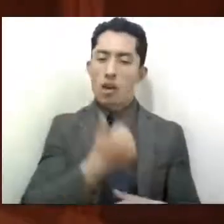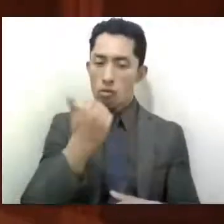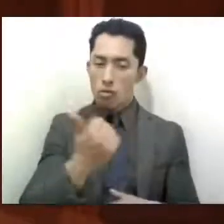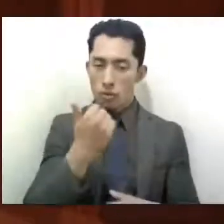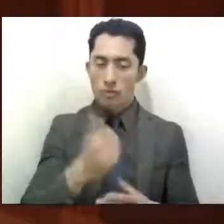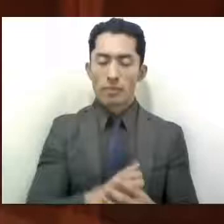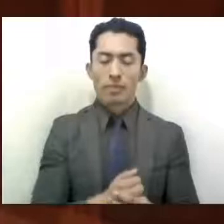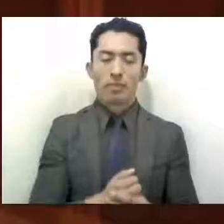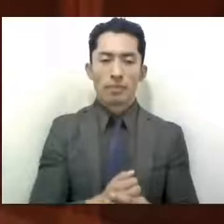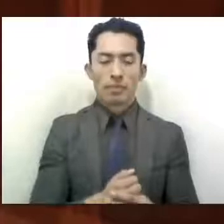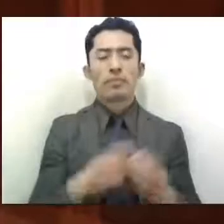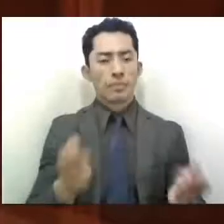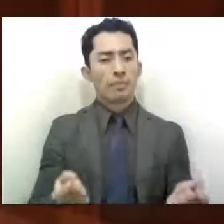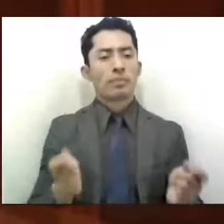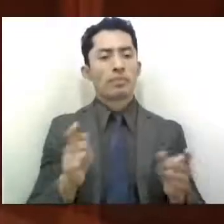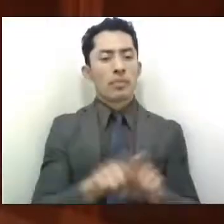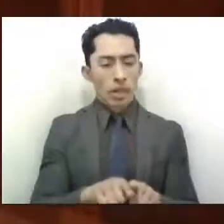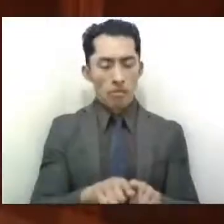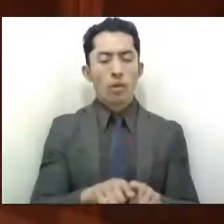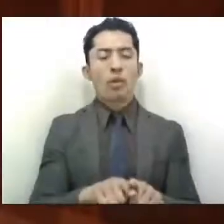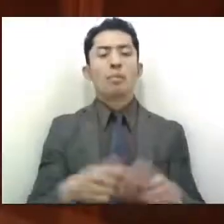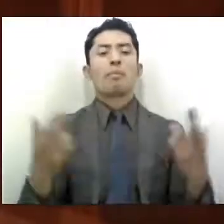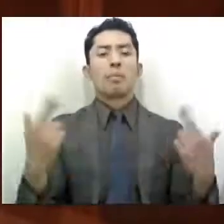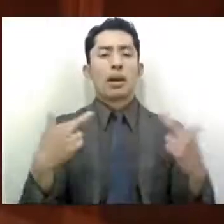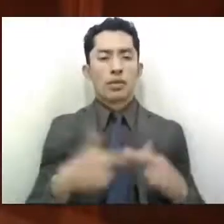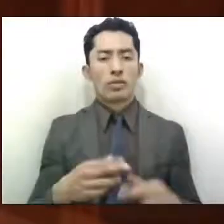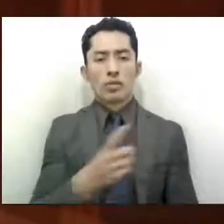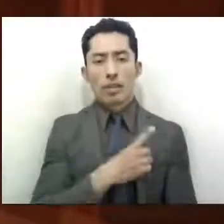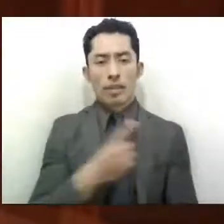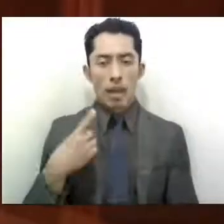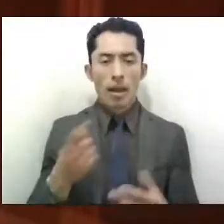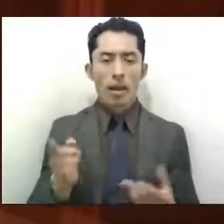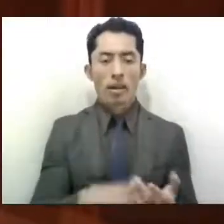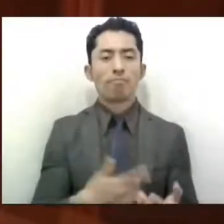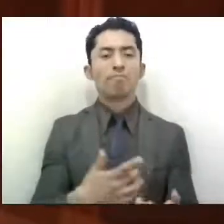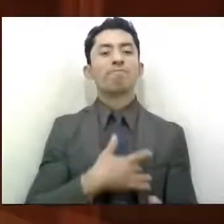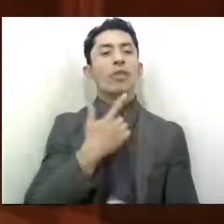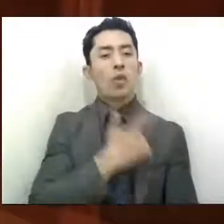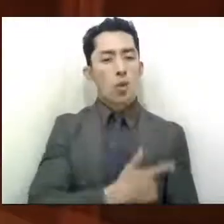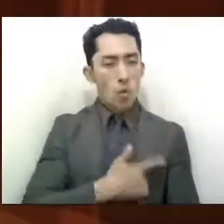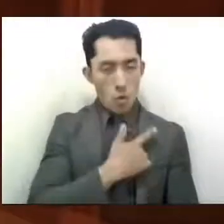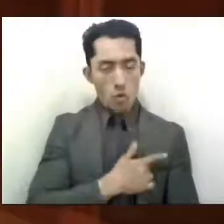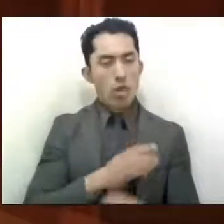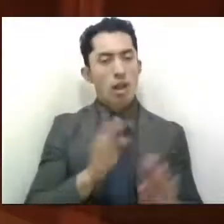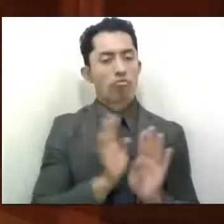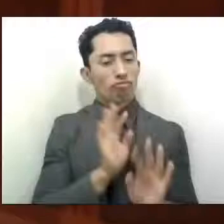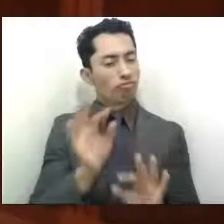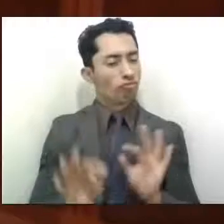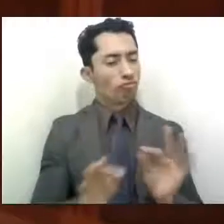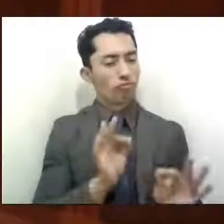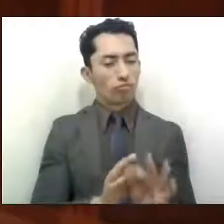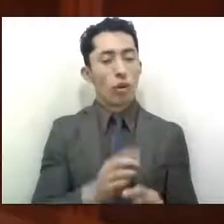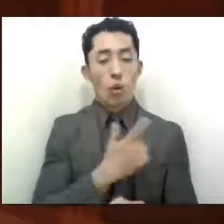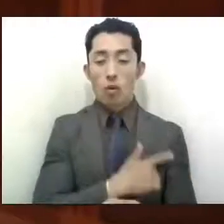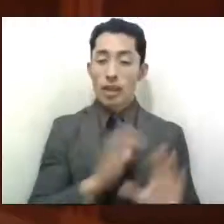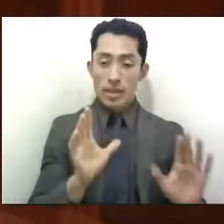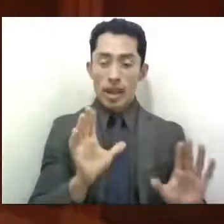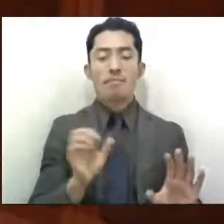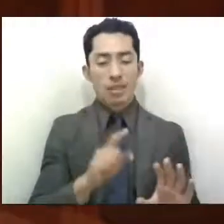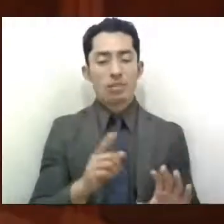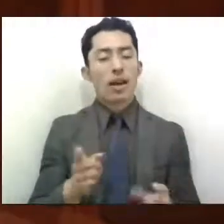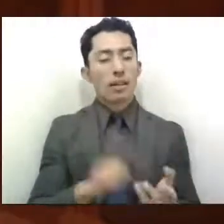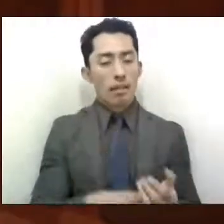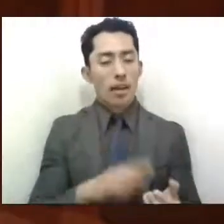Complementariamente, el maestro debe tener vocación, debe tener pasión por lo que hace y para lograr más, lo